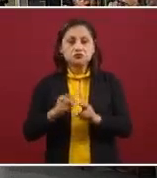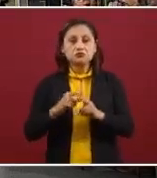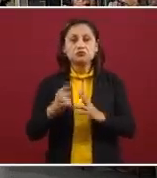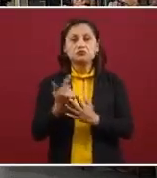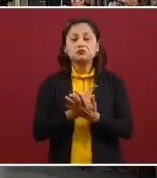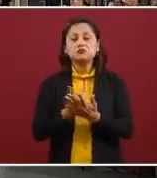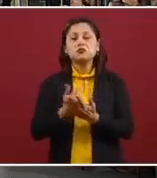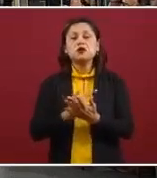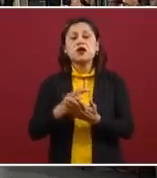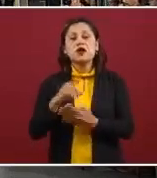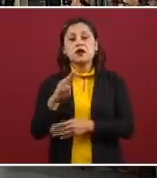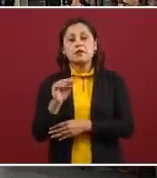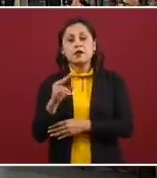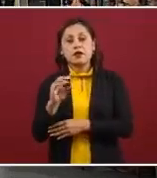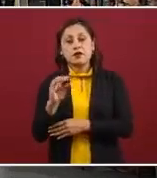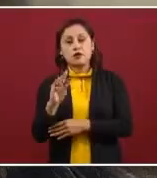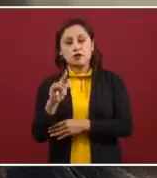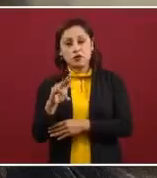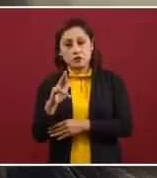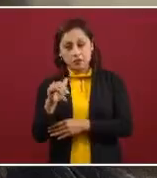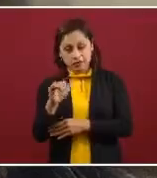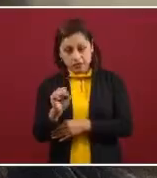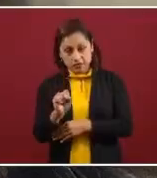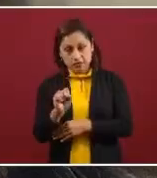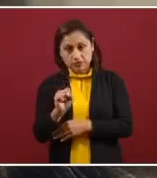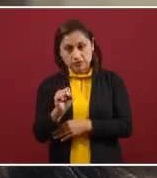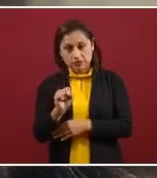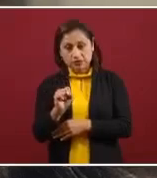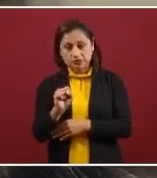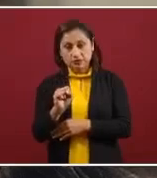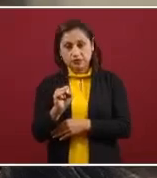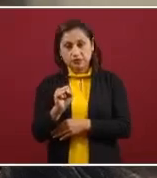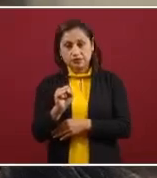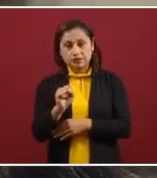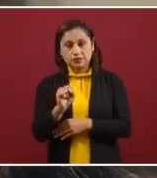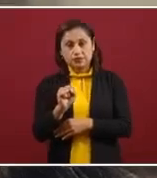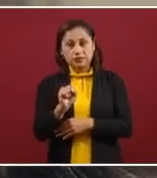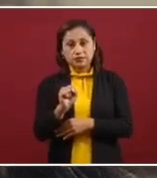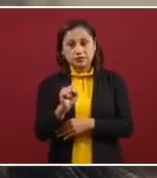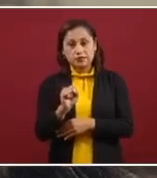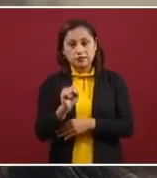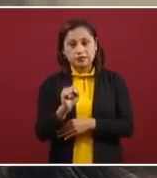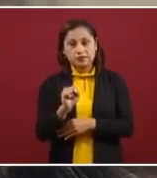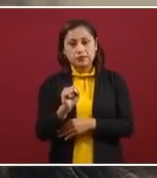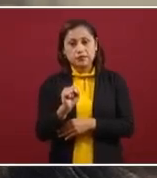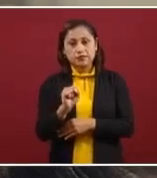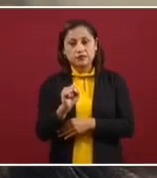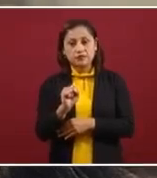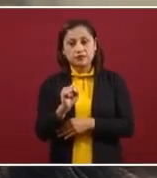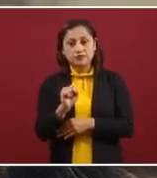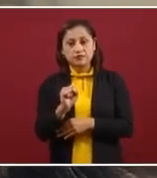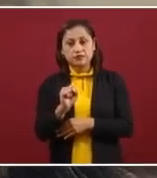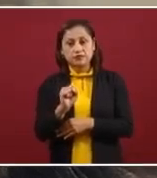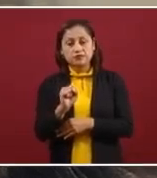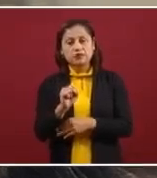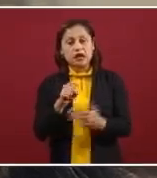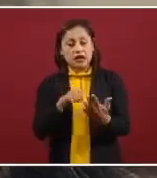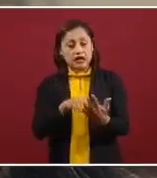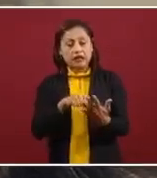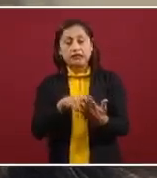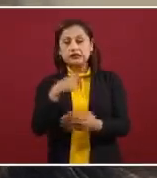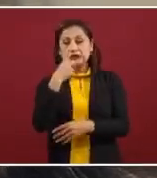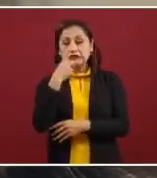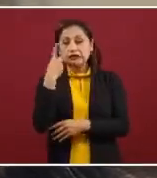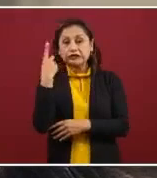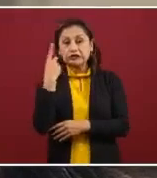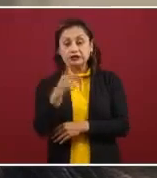Muy buenos días. Presidente, tenemos copia de una investigación sobre una de las auditorías realizadas a Banobras que informa que en la